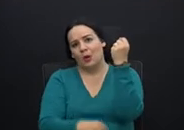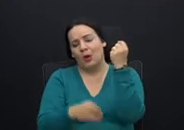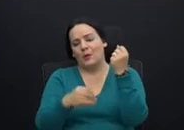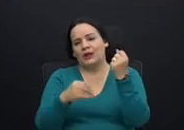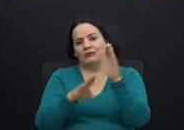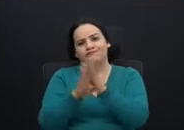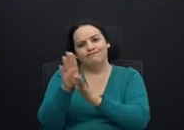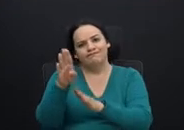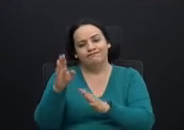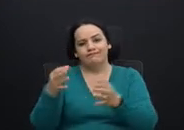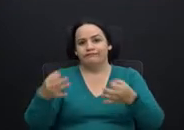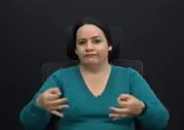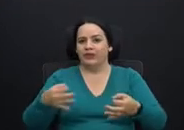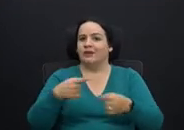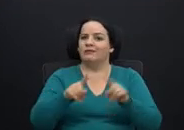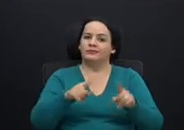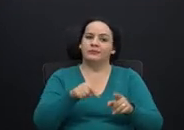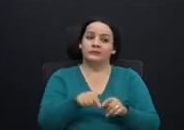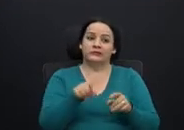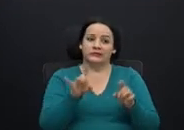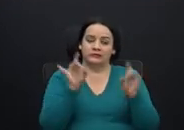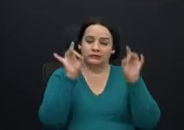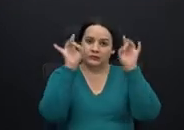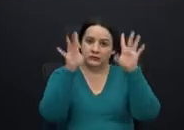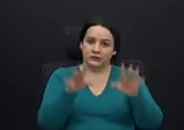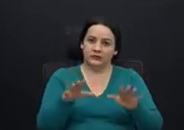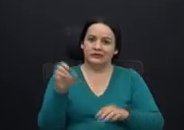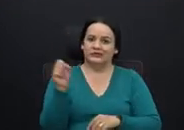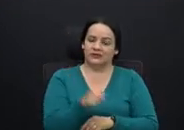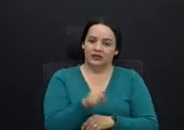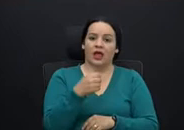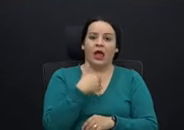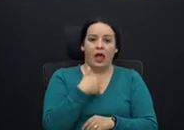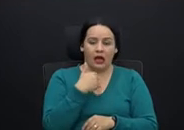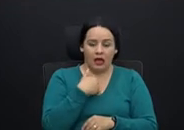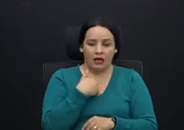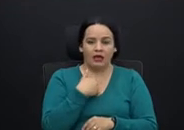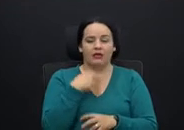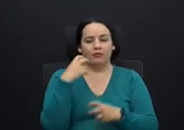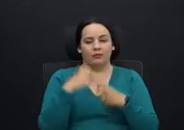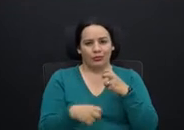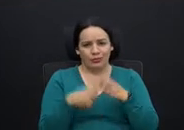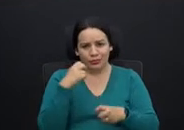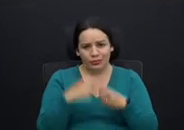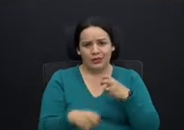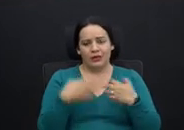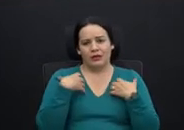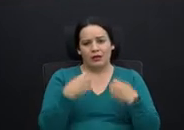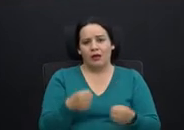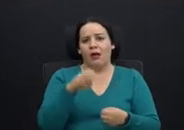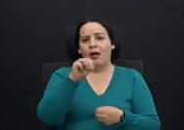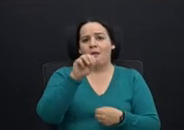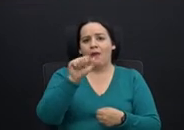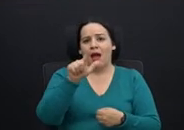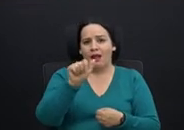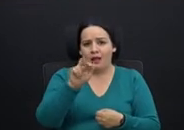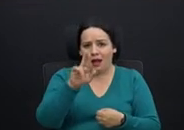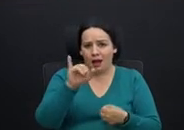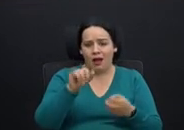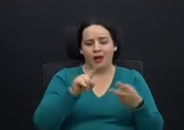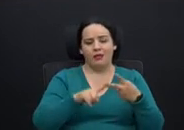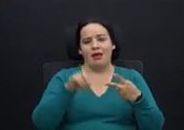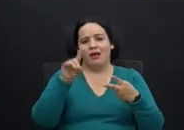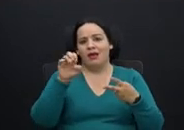duda es catastrófico. Hay problemas de salud, malaria, dengue,